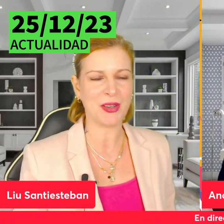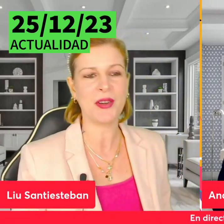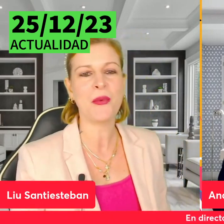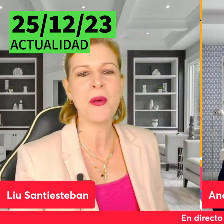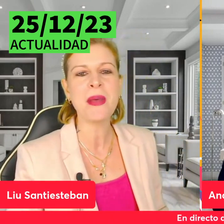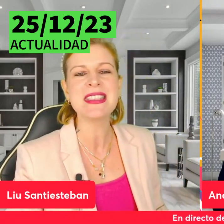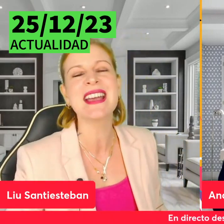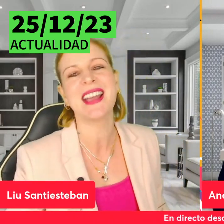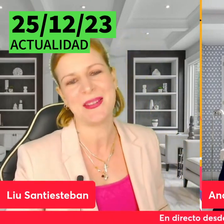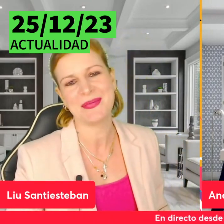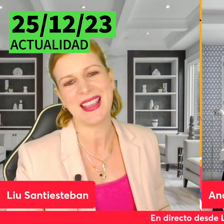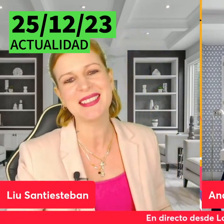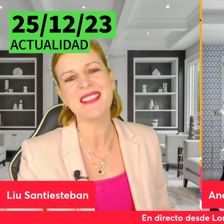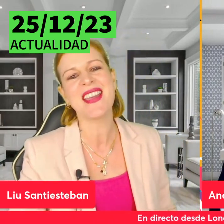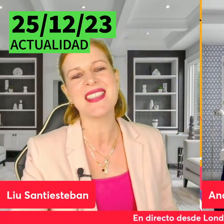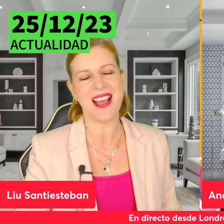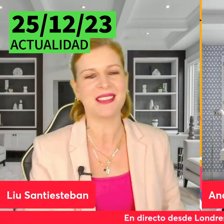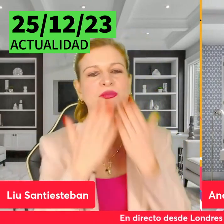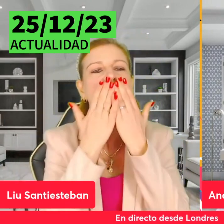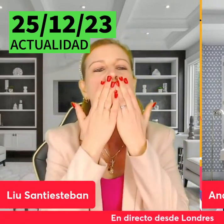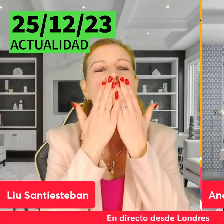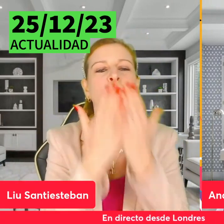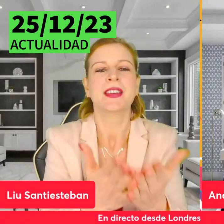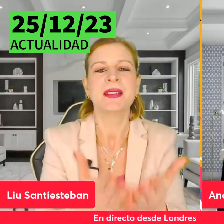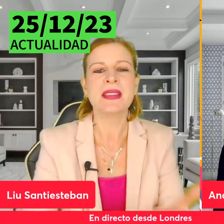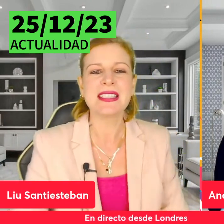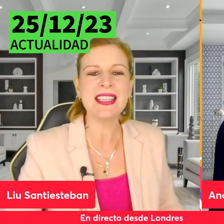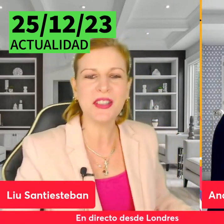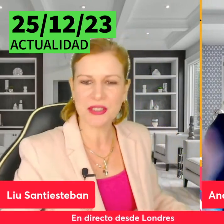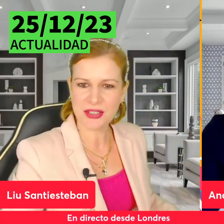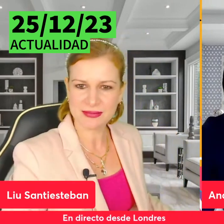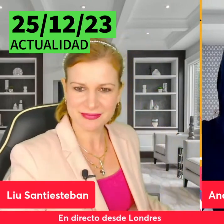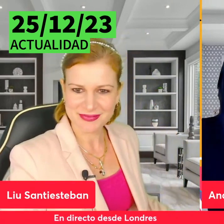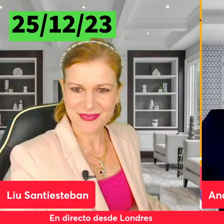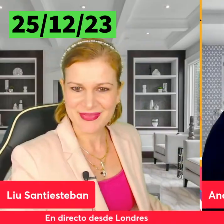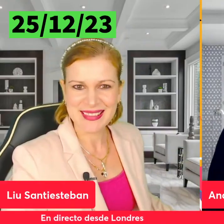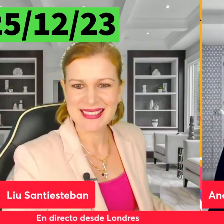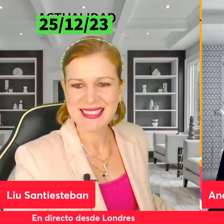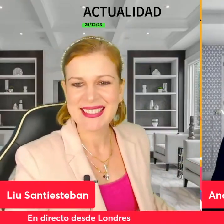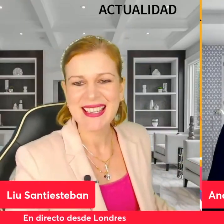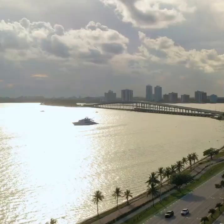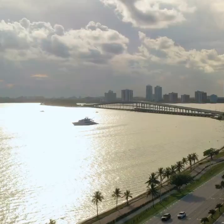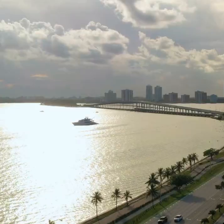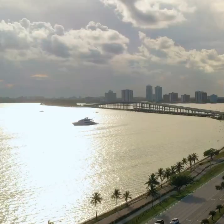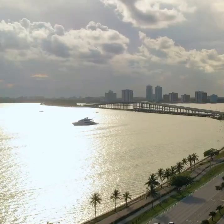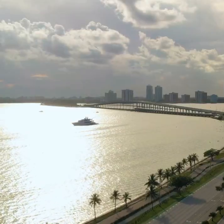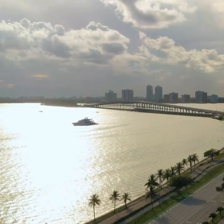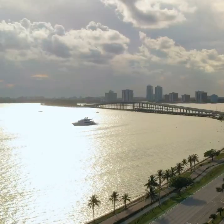patrocinadores. Nos vemos mañana, gente bella. Mañana. Seguro que sí, los queremos un montón.